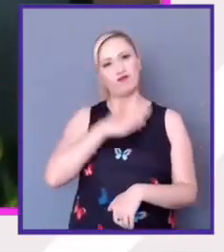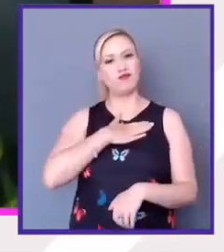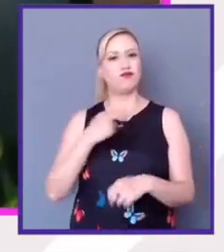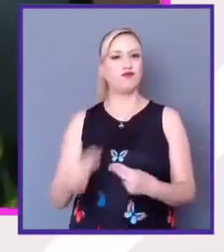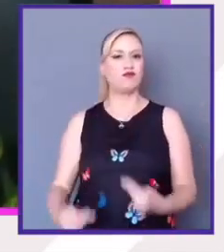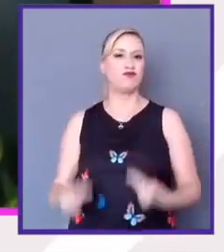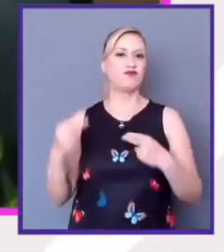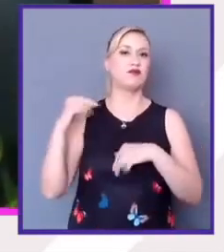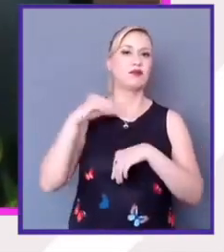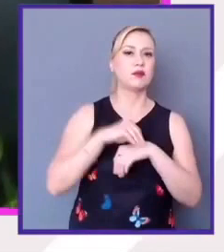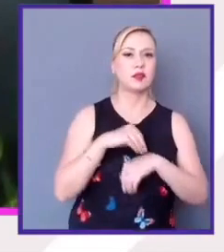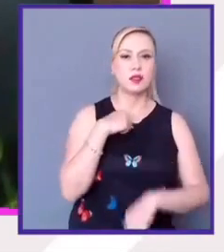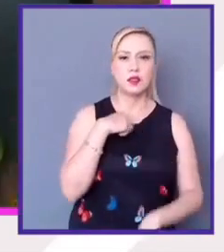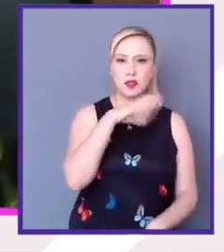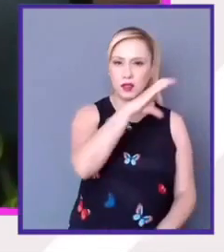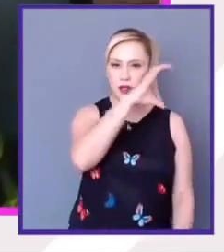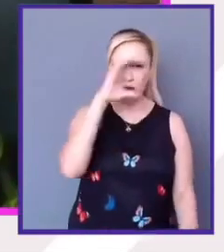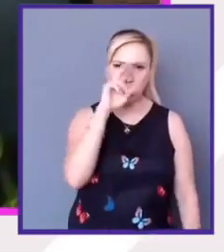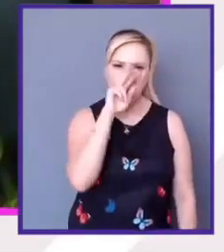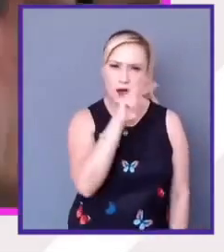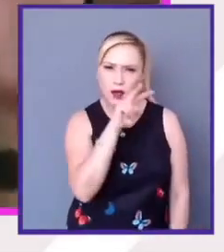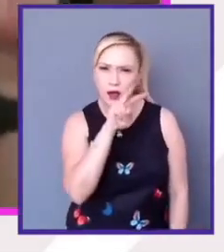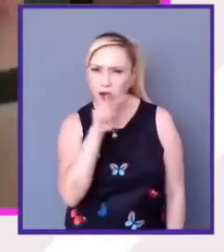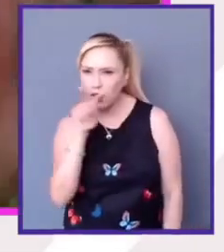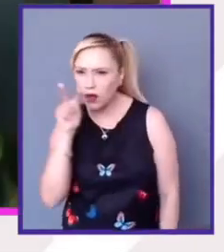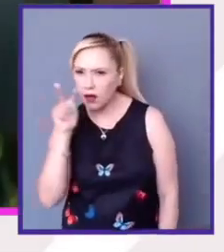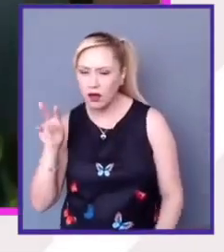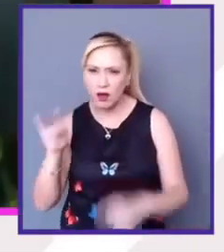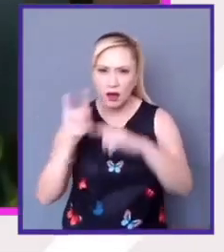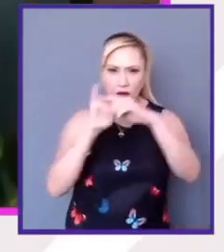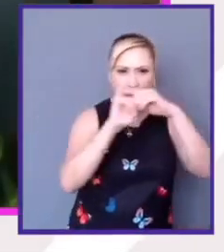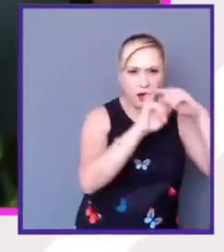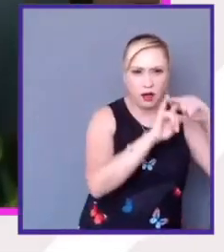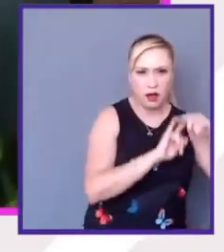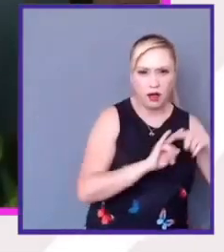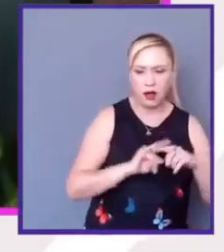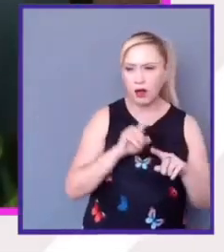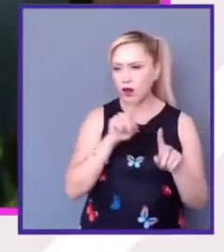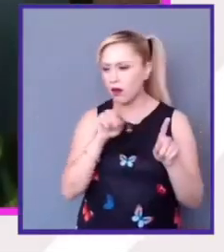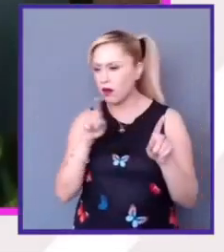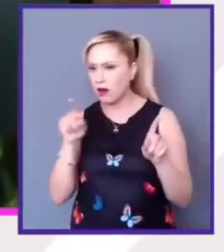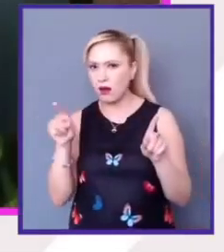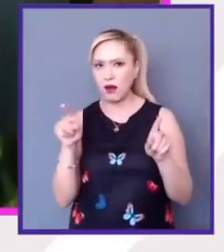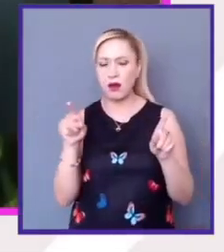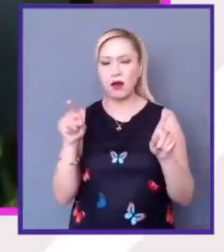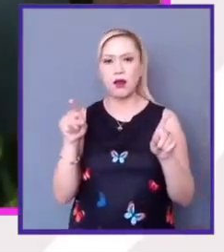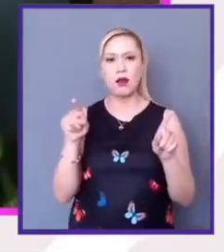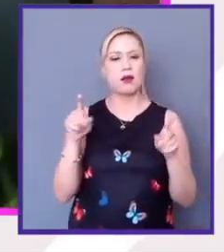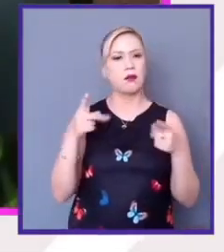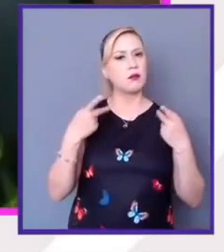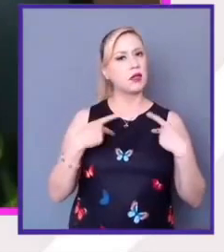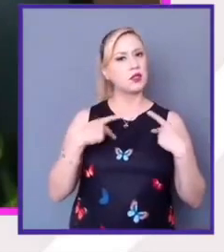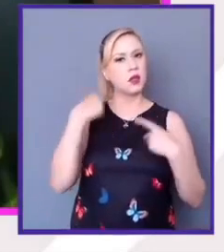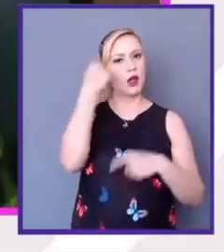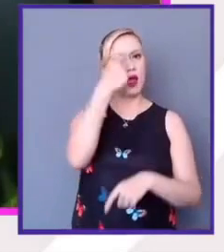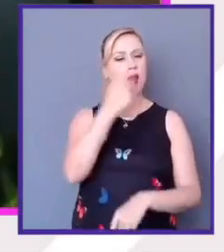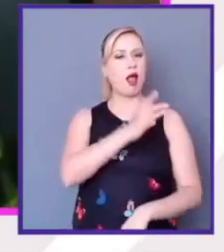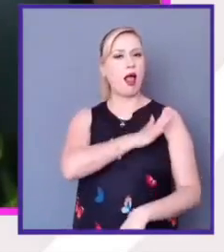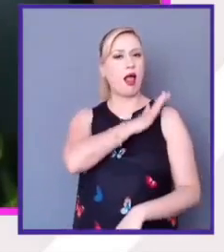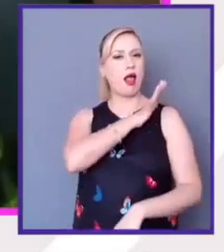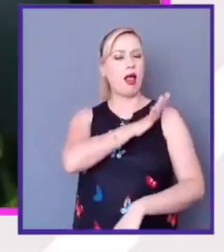sumarme y en casi todas las imágenes, al menos en los 3 primeros renglones, aparecían personas blancas o en la